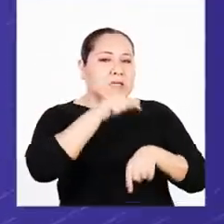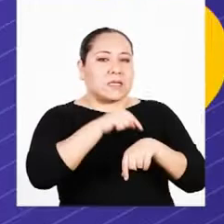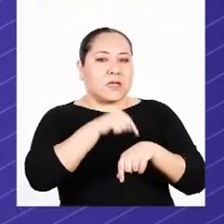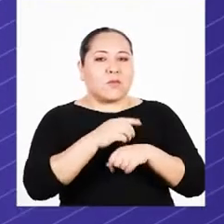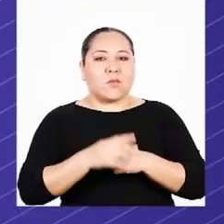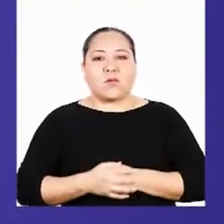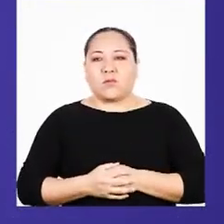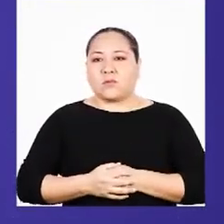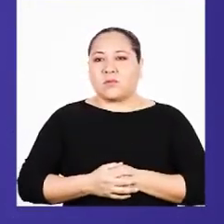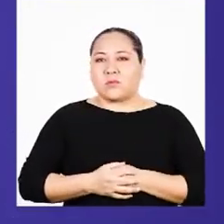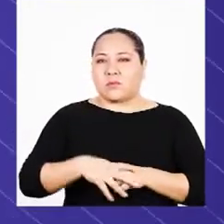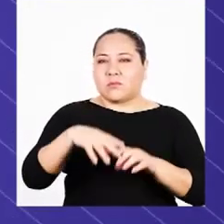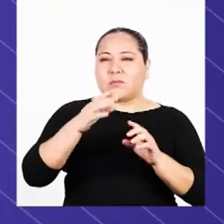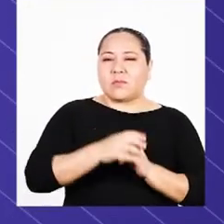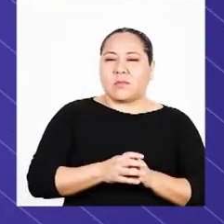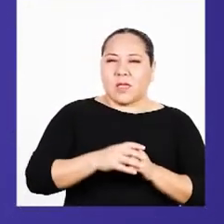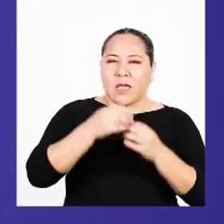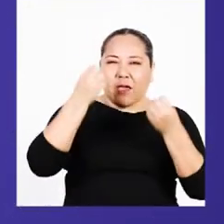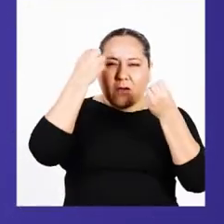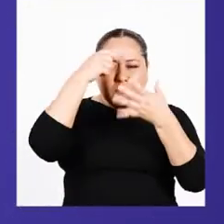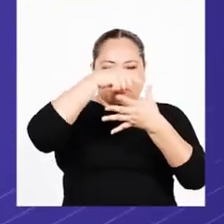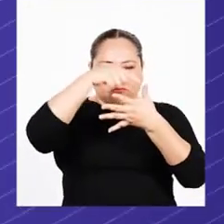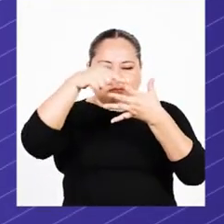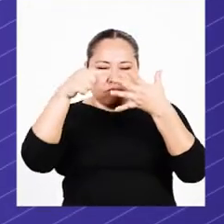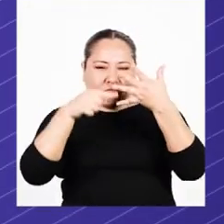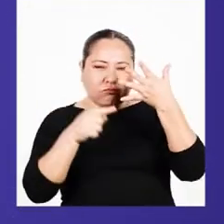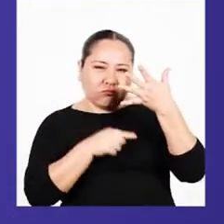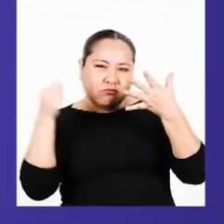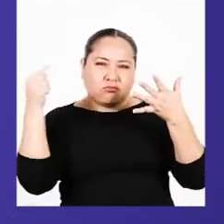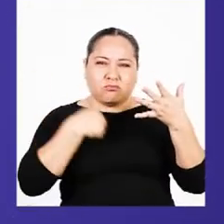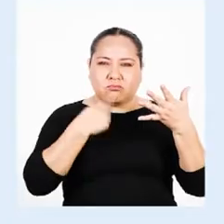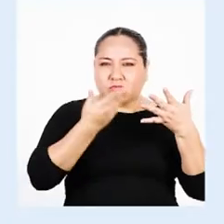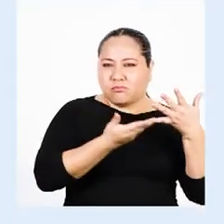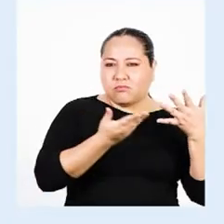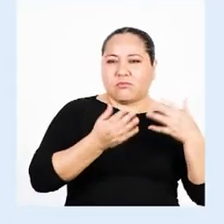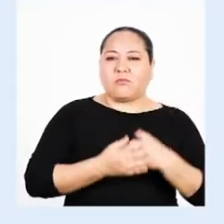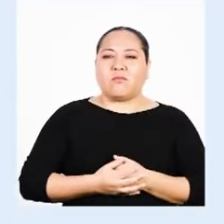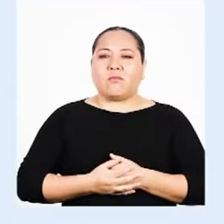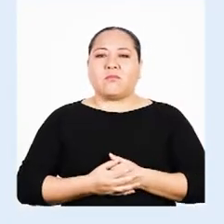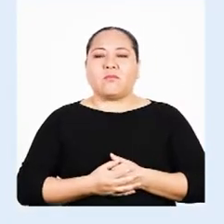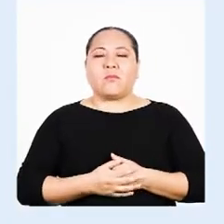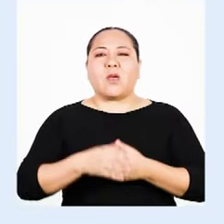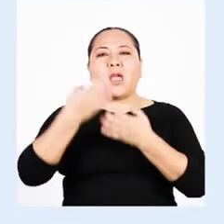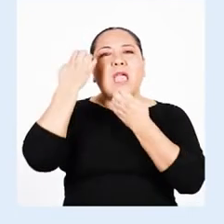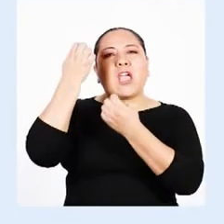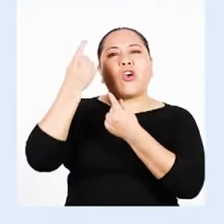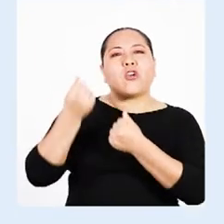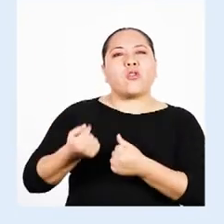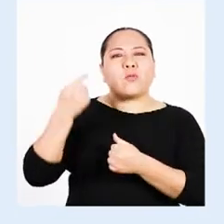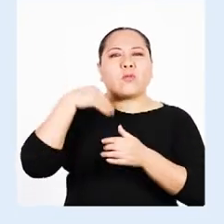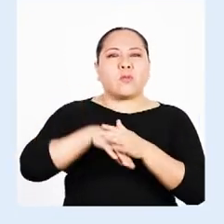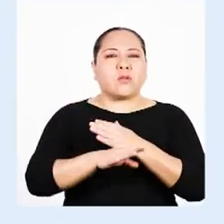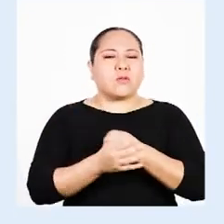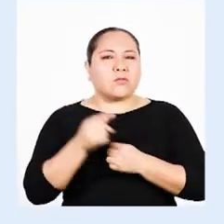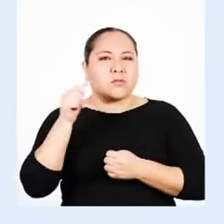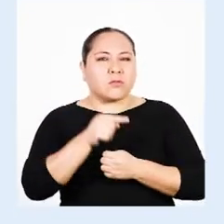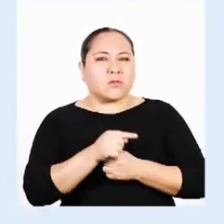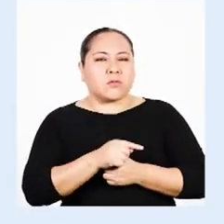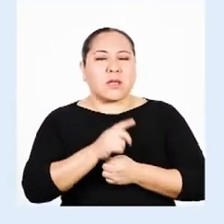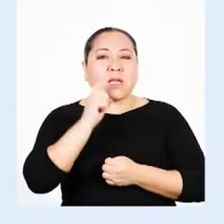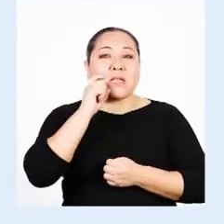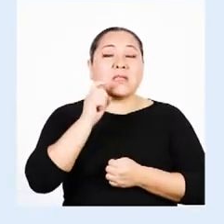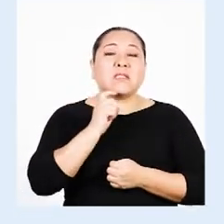momento de el top 5 de Googleana. Las condiciones económicas, étnicas y de